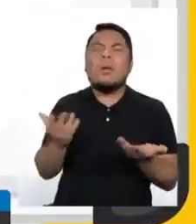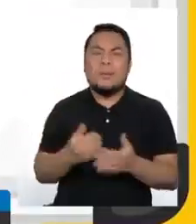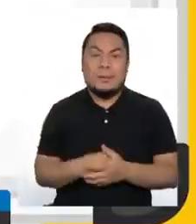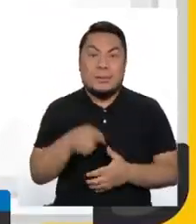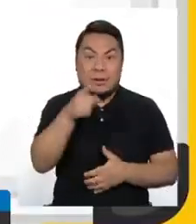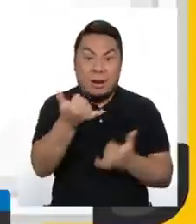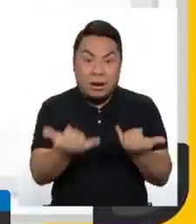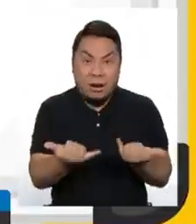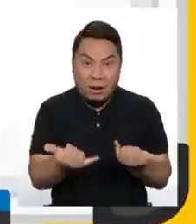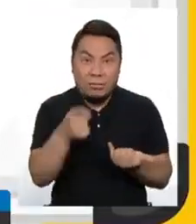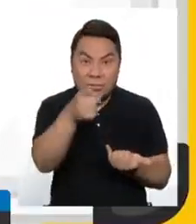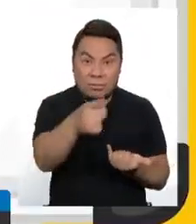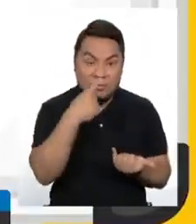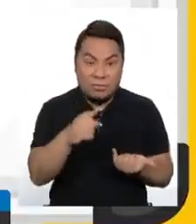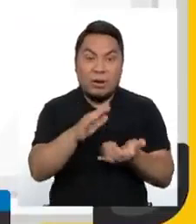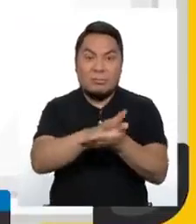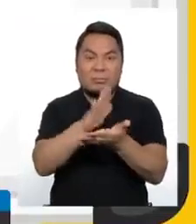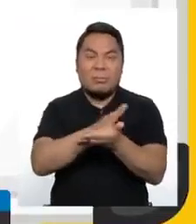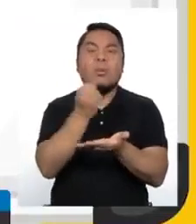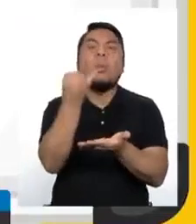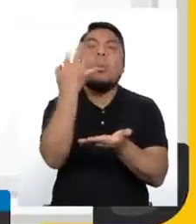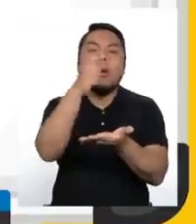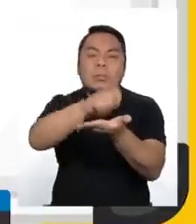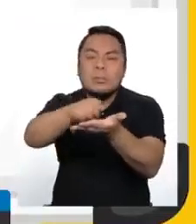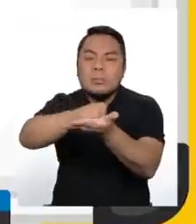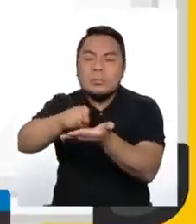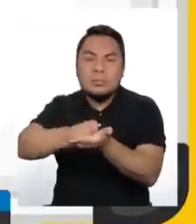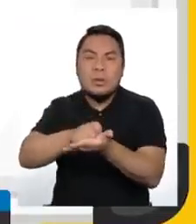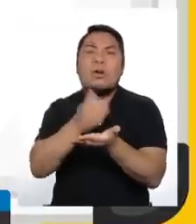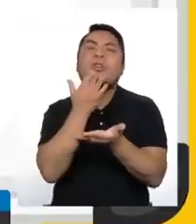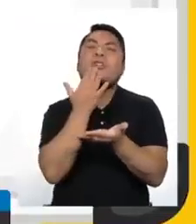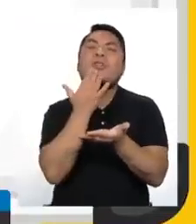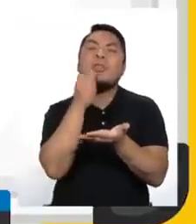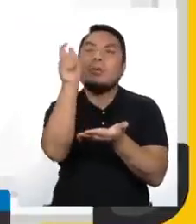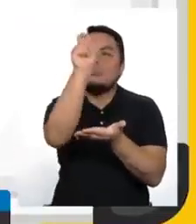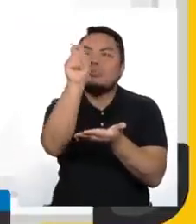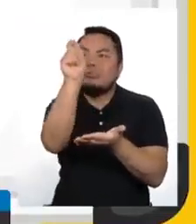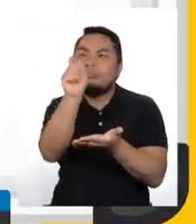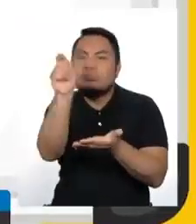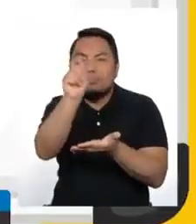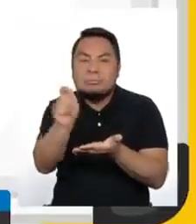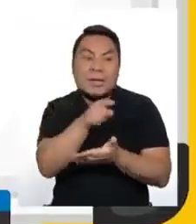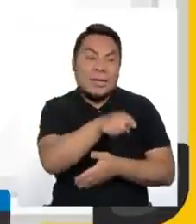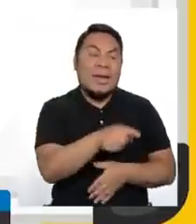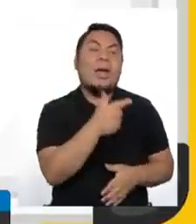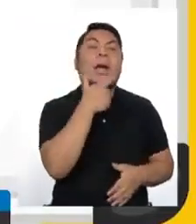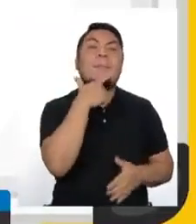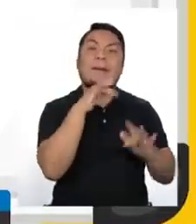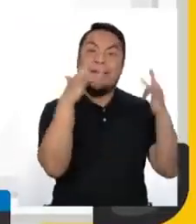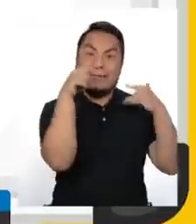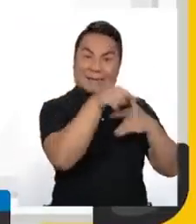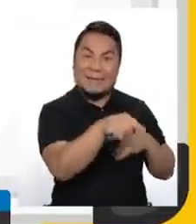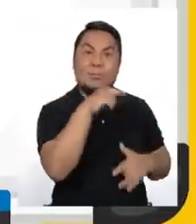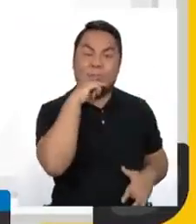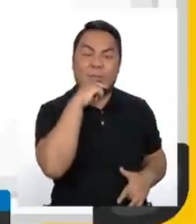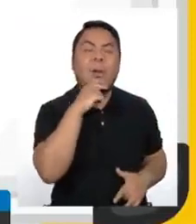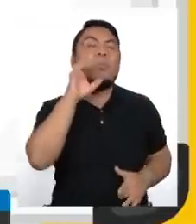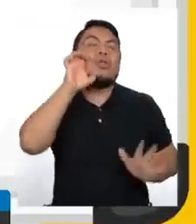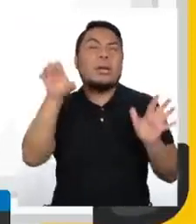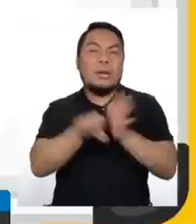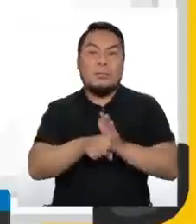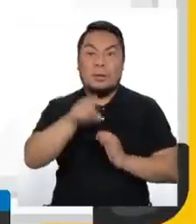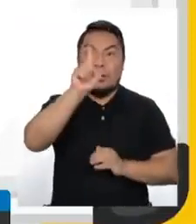que tengan a la mano para representar las tapas de Tomás y las tapas de Andrea. Por ejemplo,